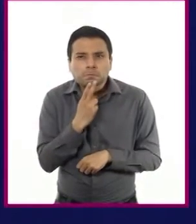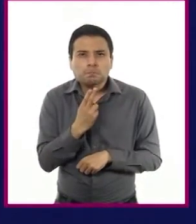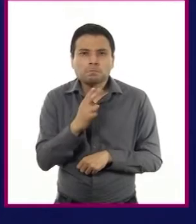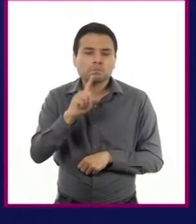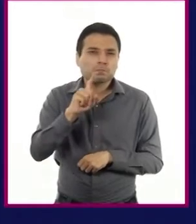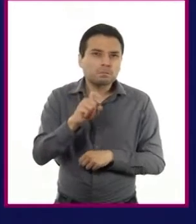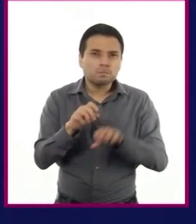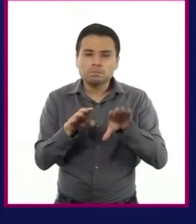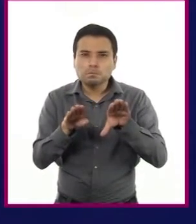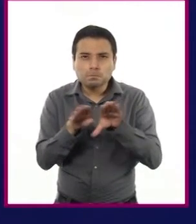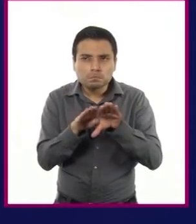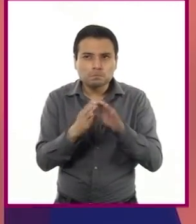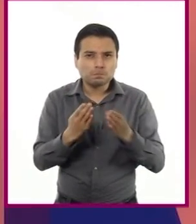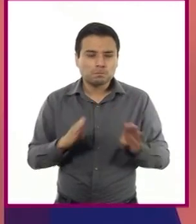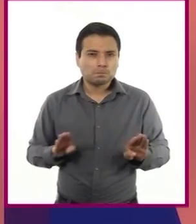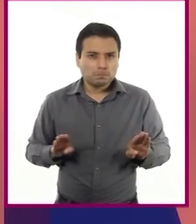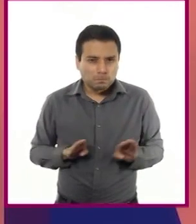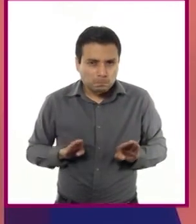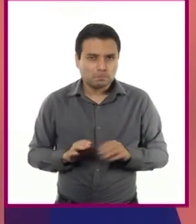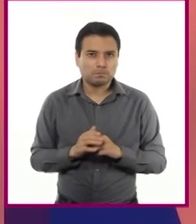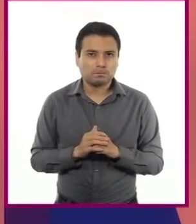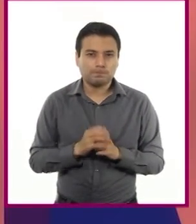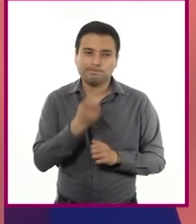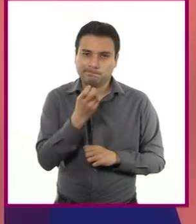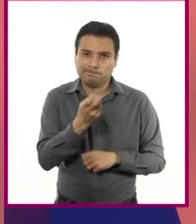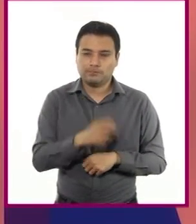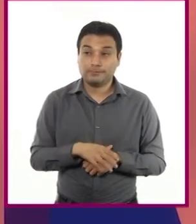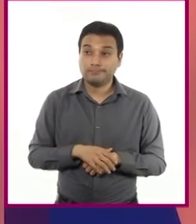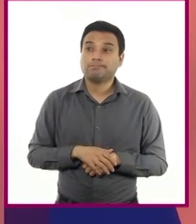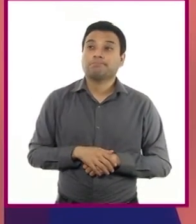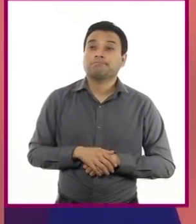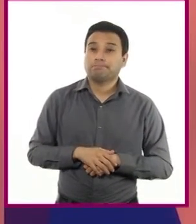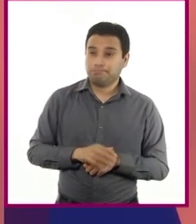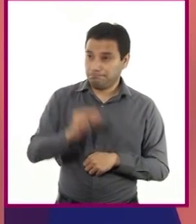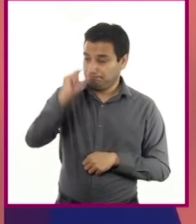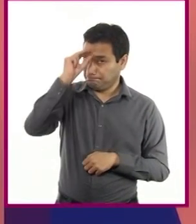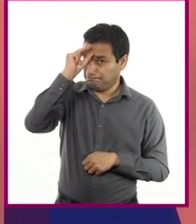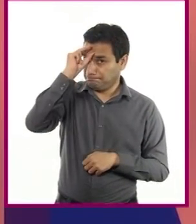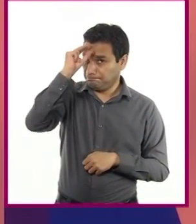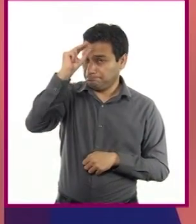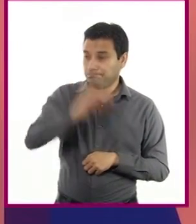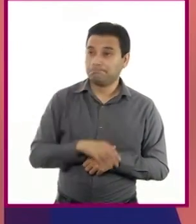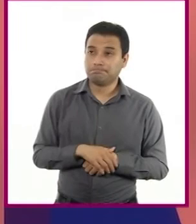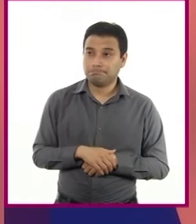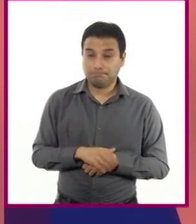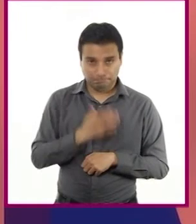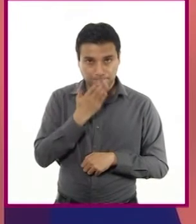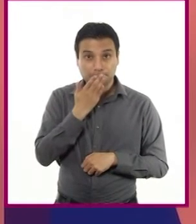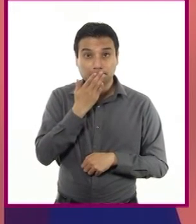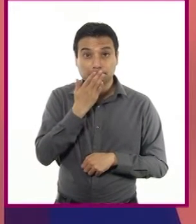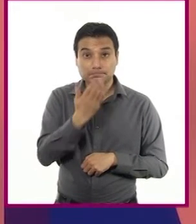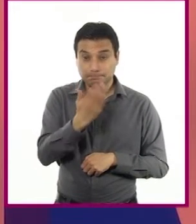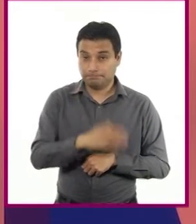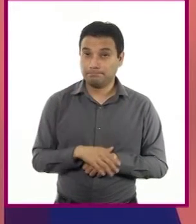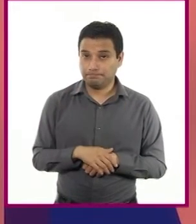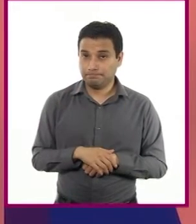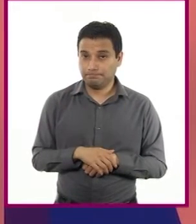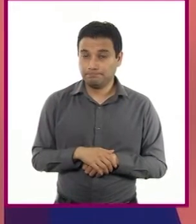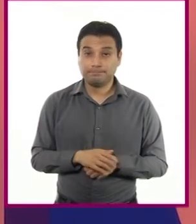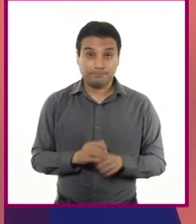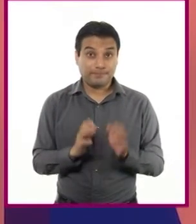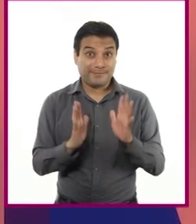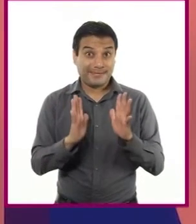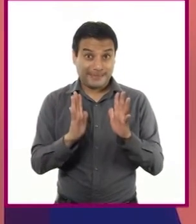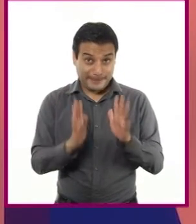sus características. Eres observador, ¿eh? Tu apreciación es correcta. Después de la